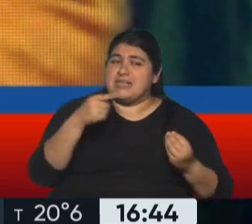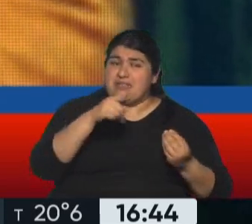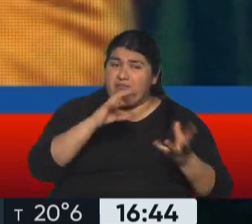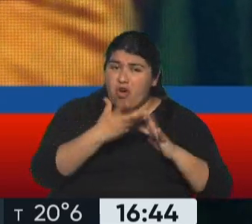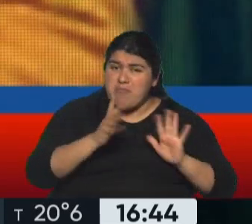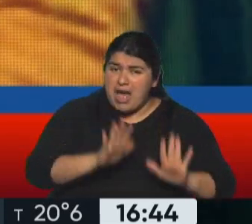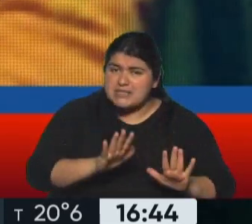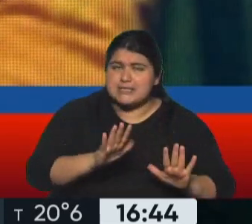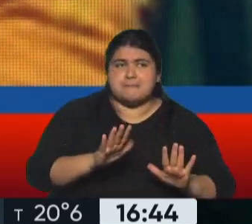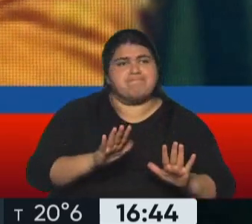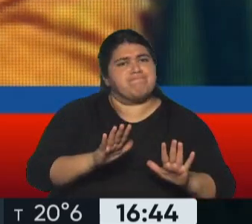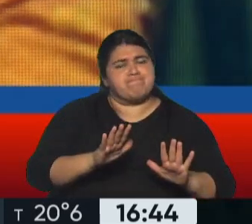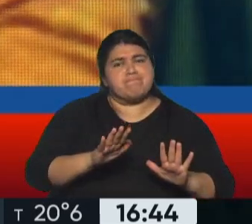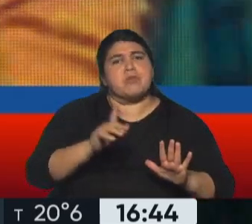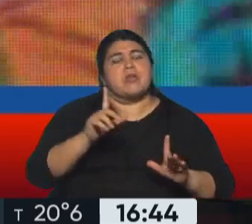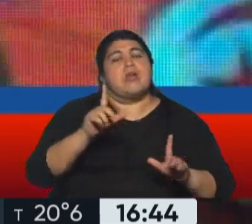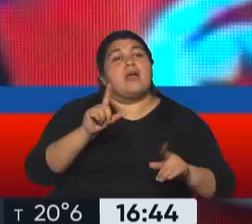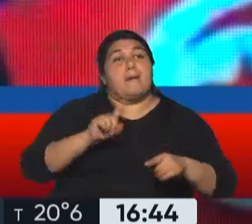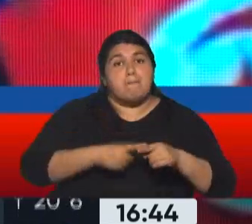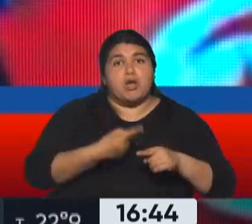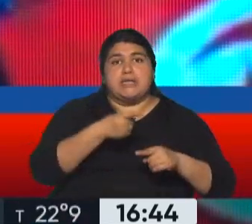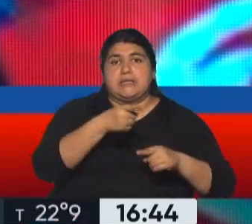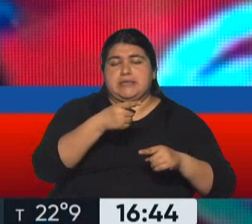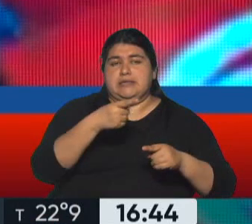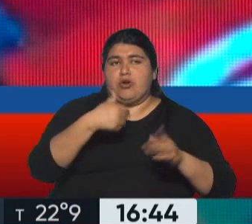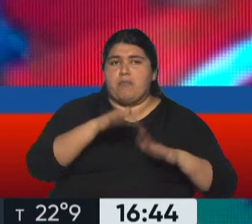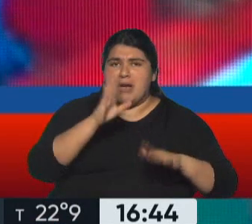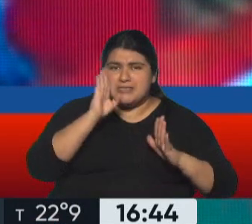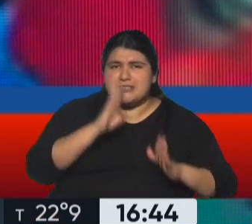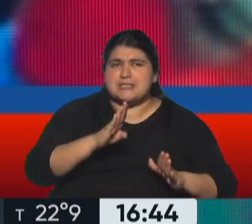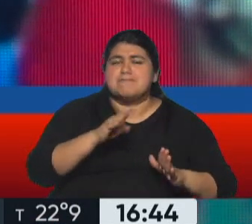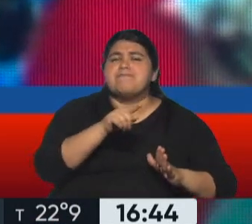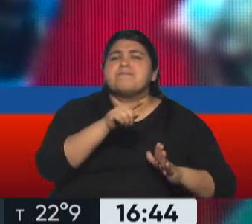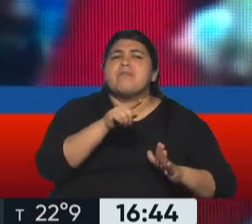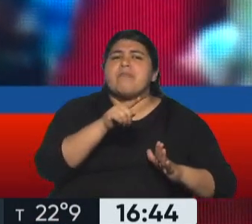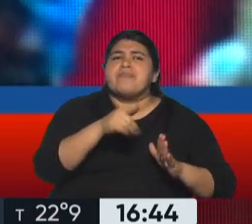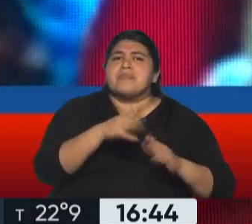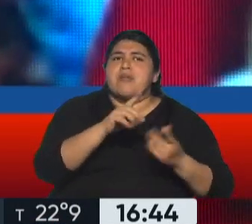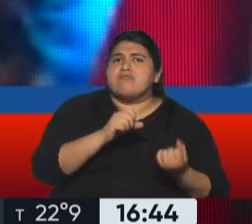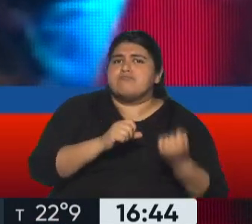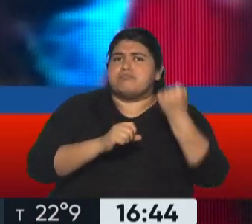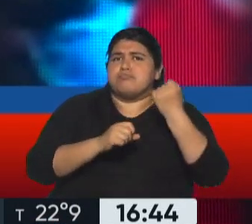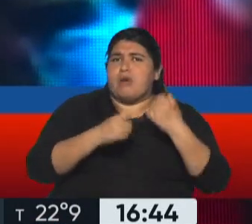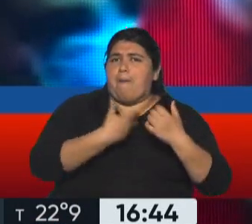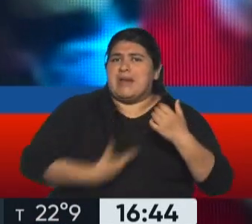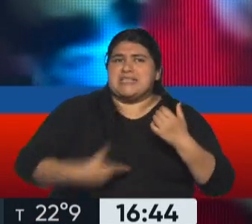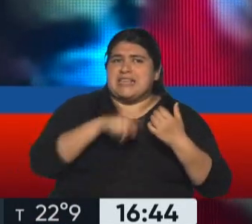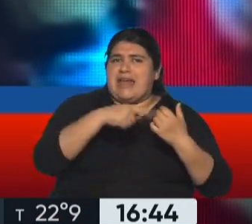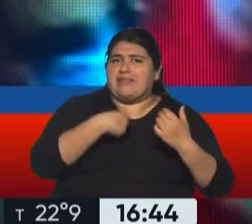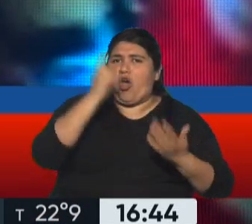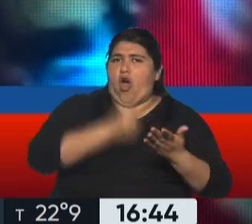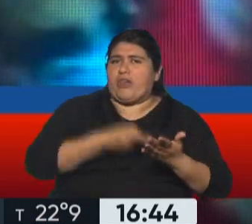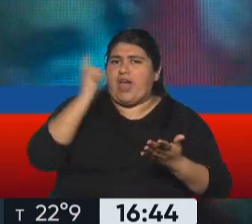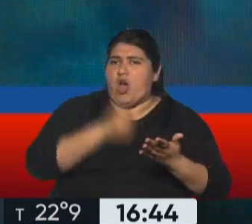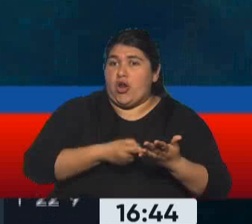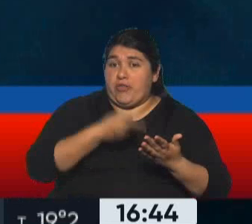y este contexto también político de mucha concentración de poder que estamos viendo en manos del presidente, que apeló a un